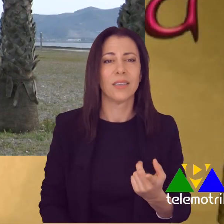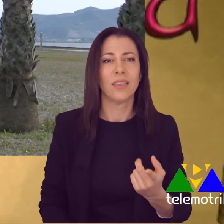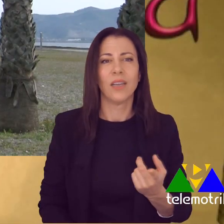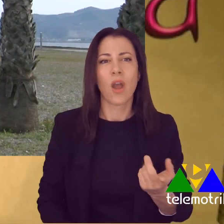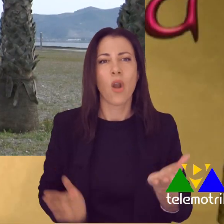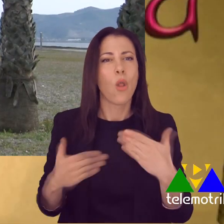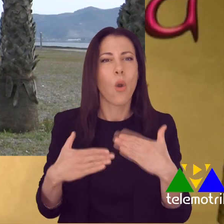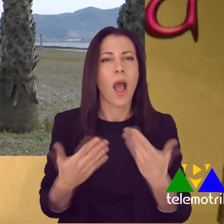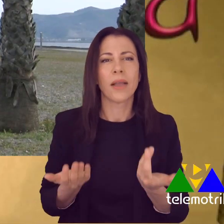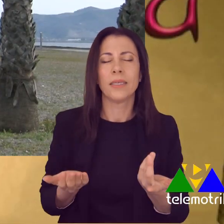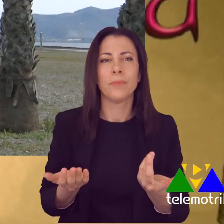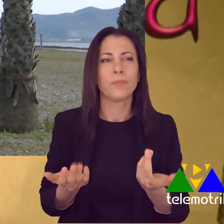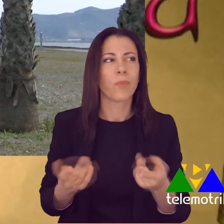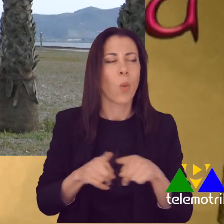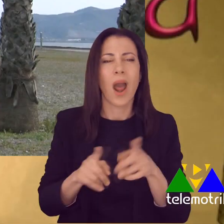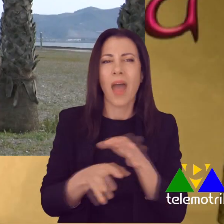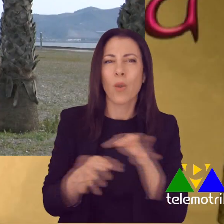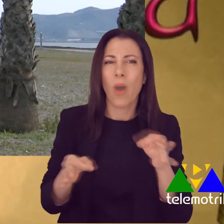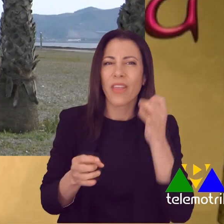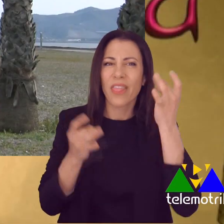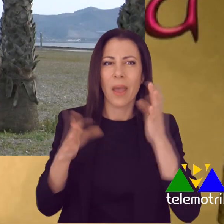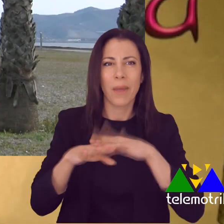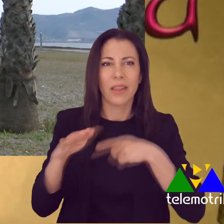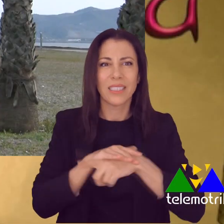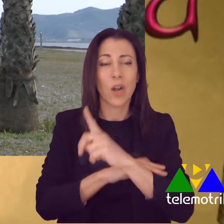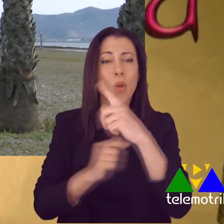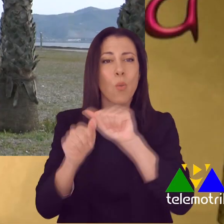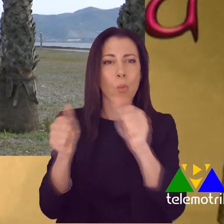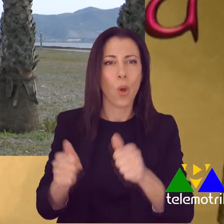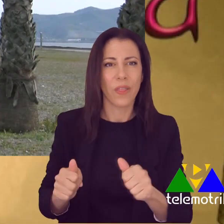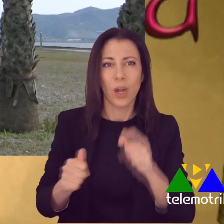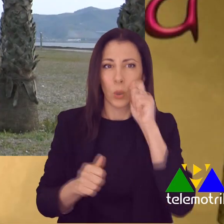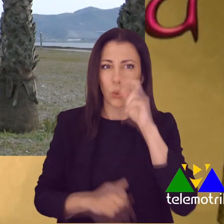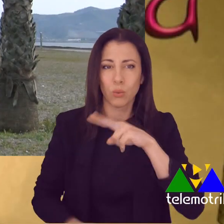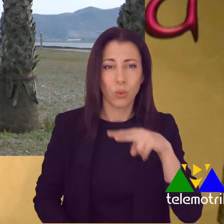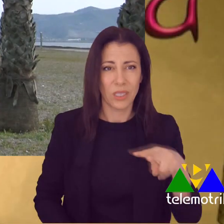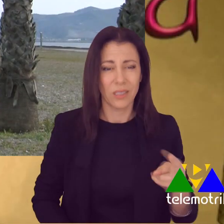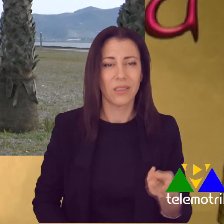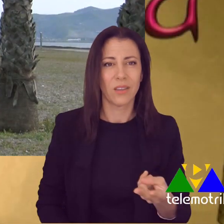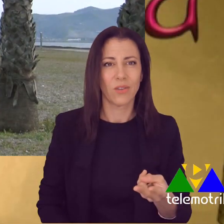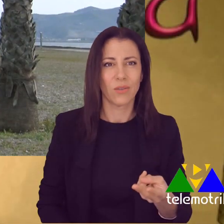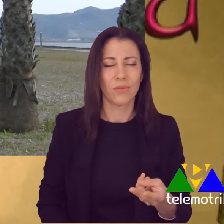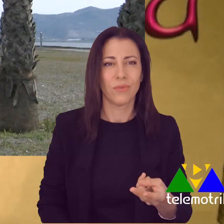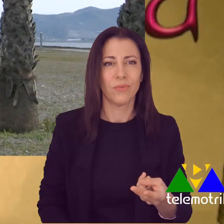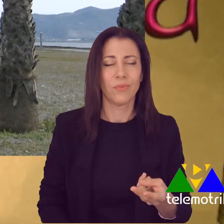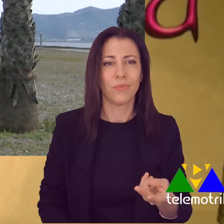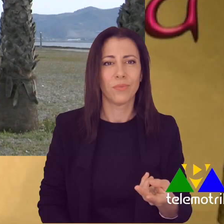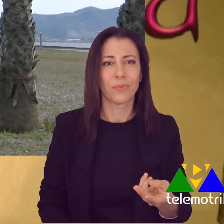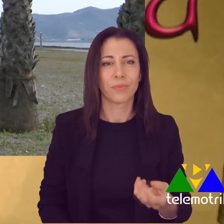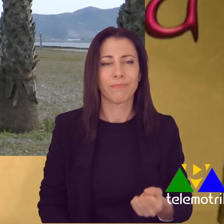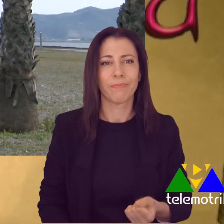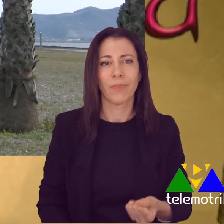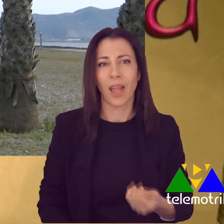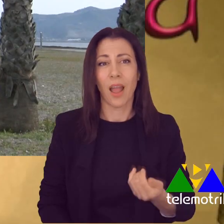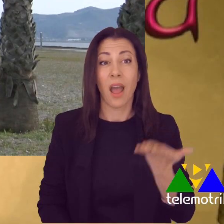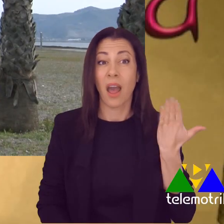había los cimientos adecuados para desarrollar un modelo turístico. Y